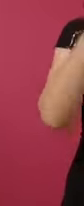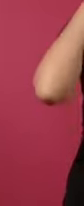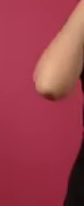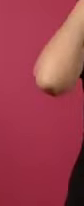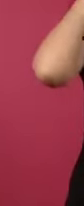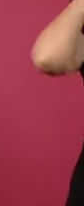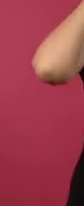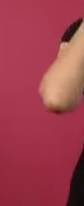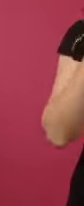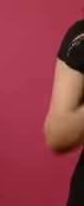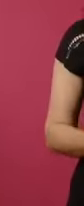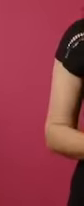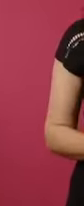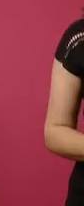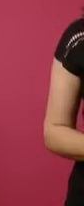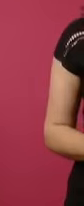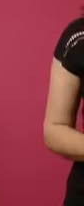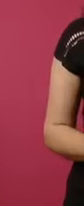siempre